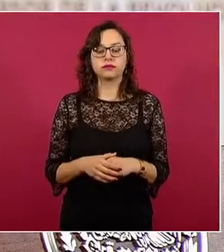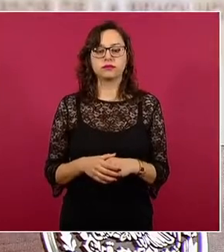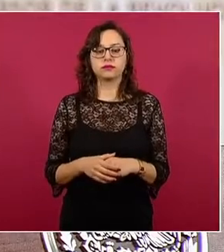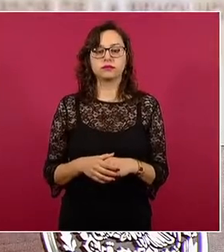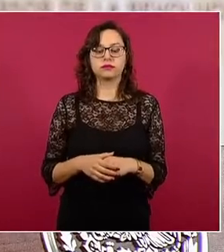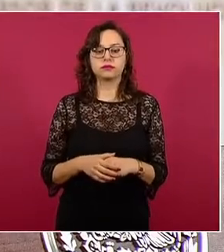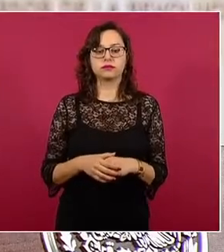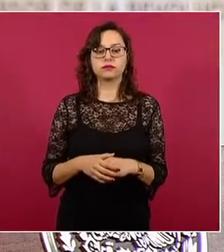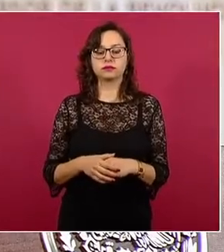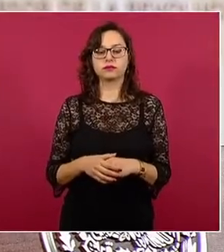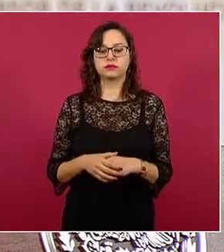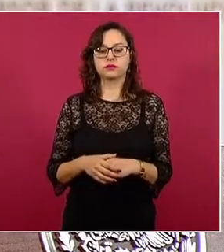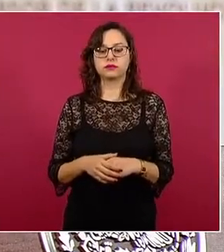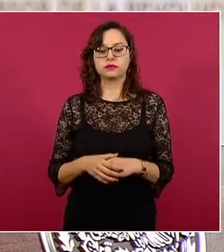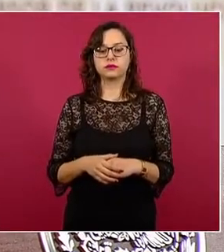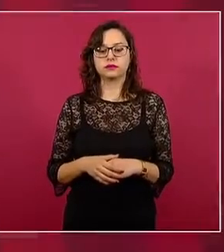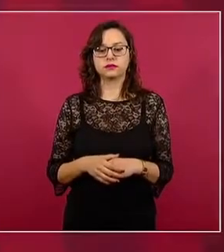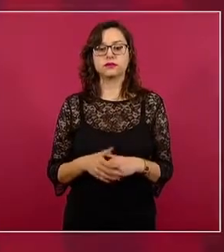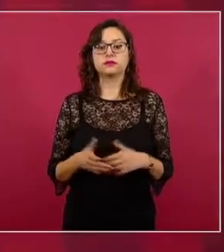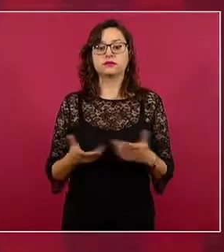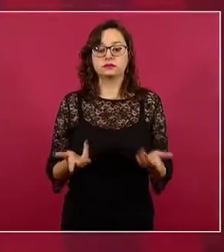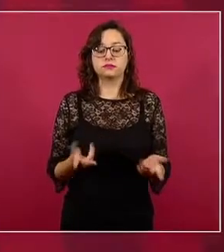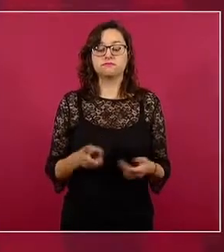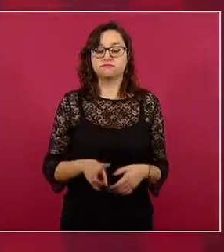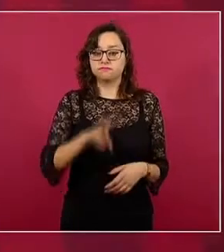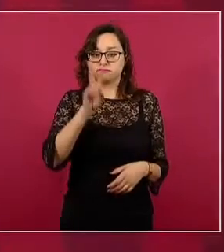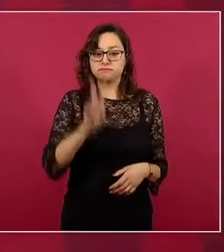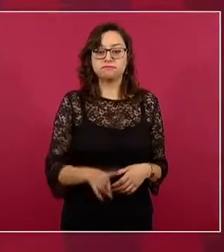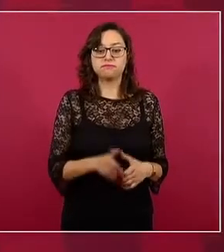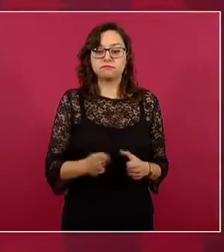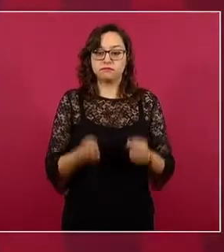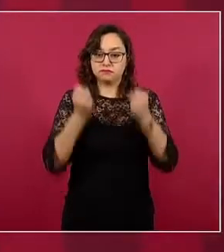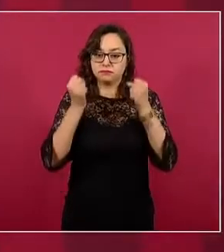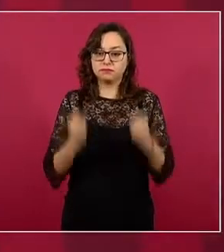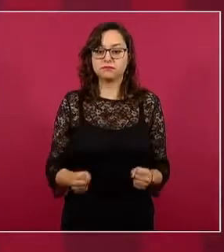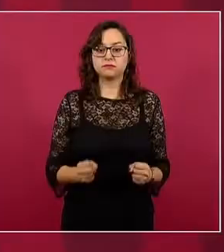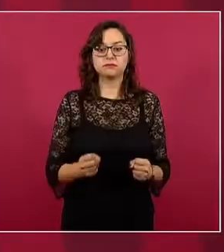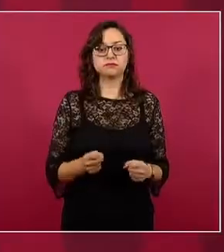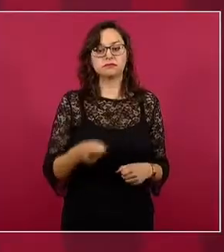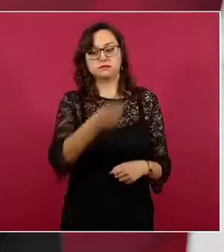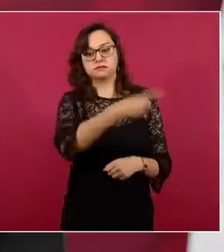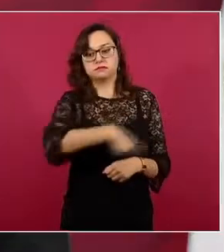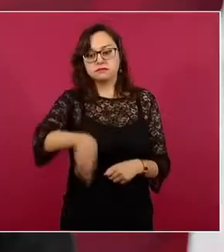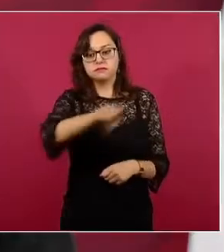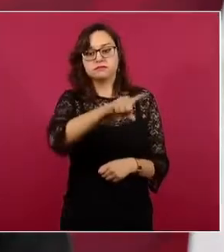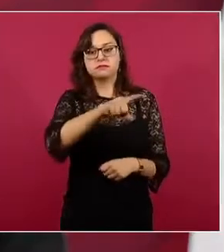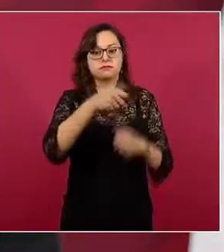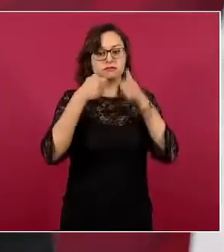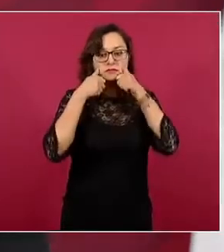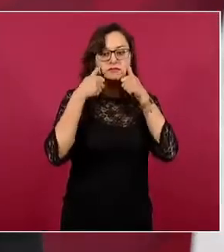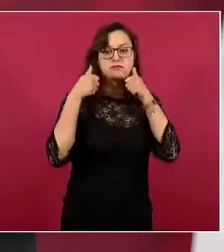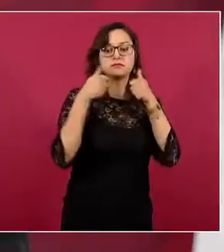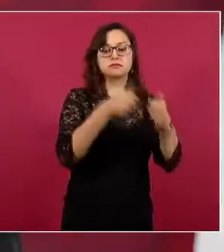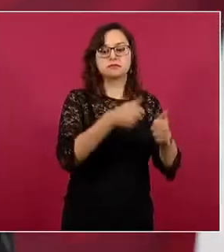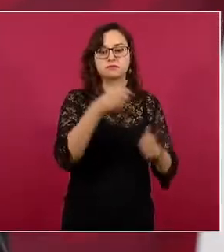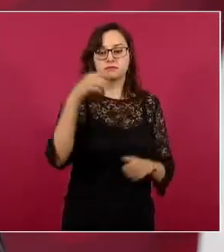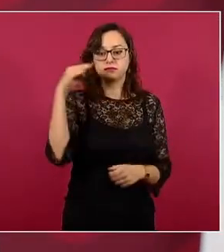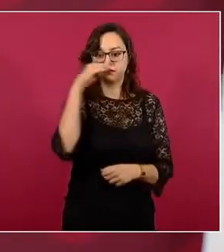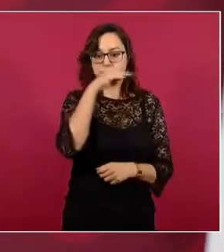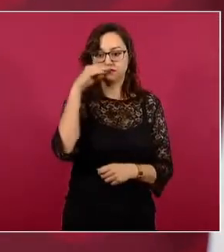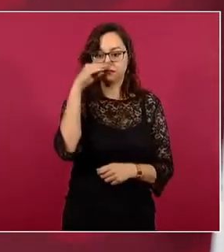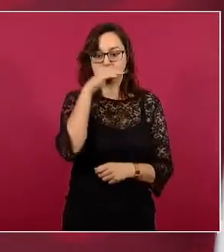que se garantice la gratuidad en la atención médica. No solo lo que tiene que